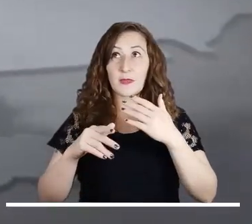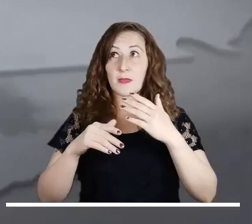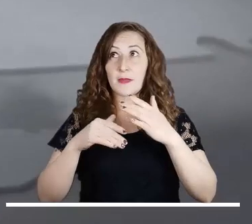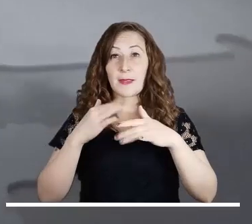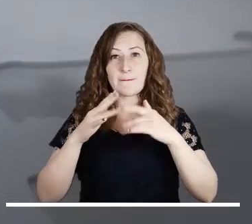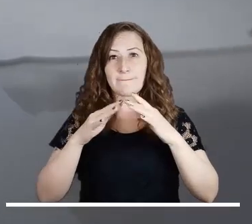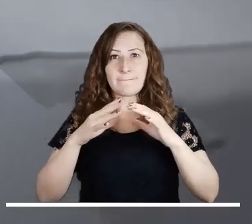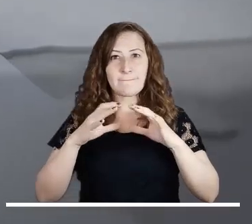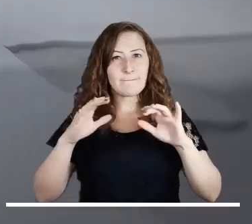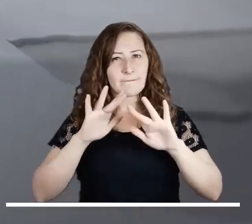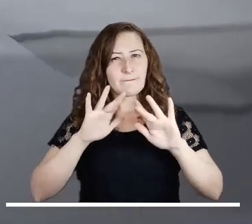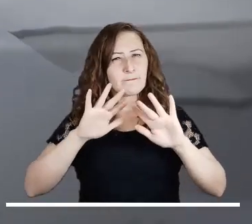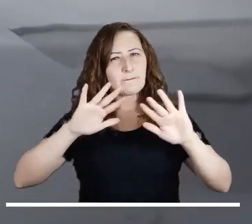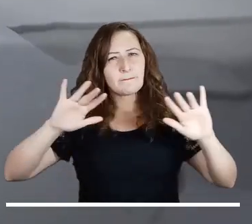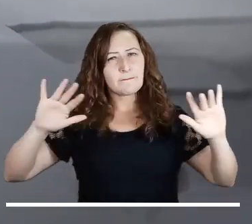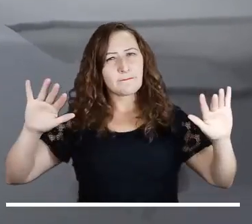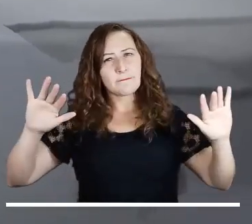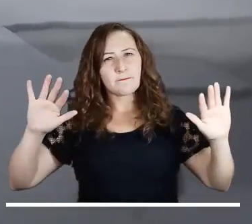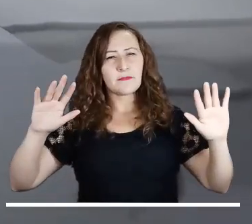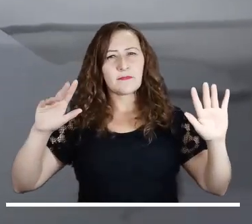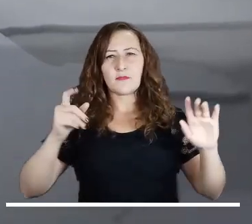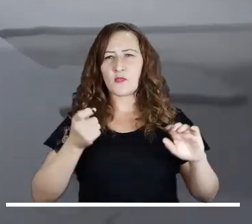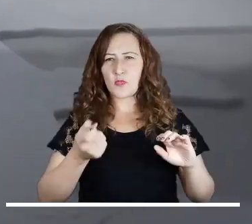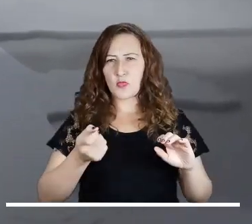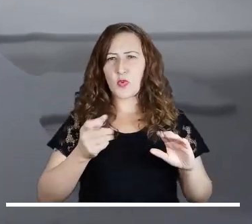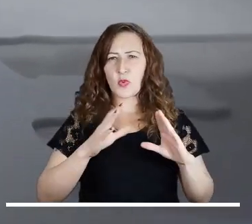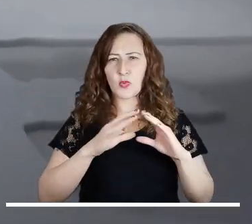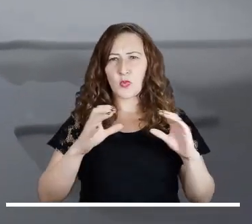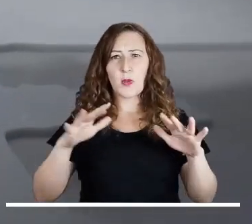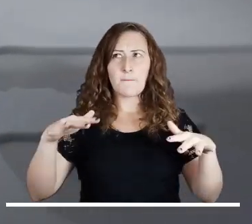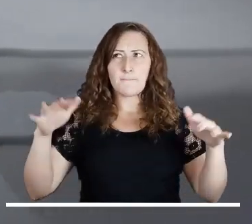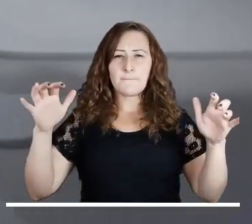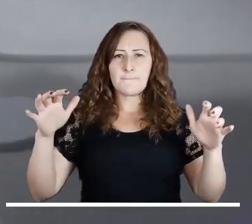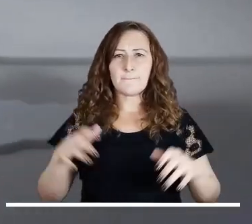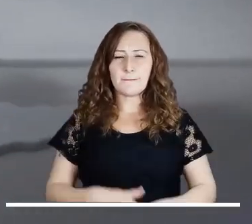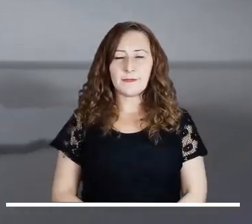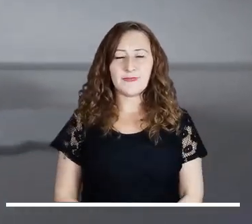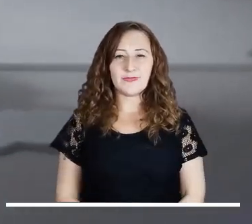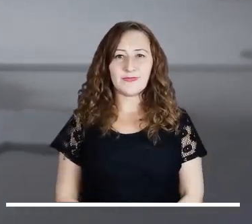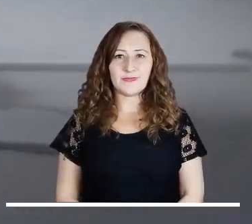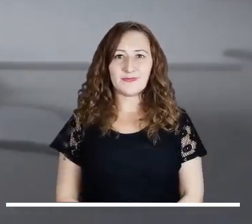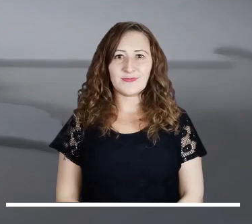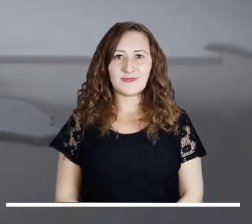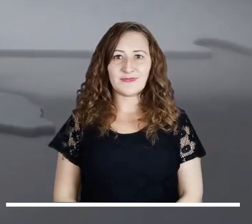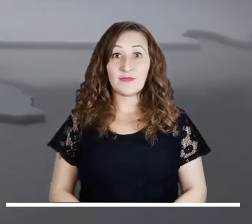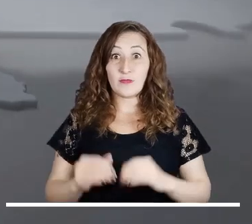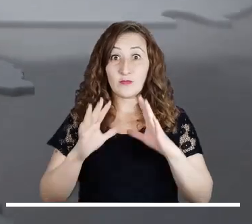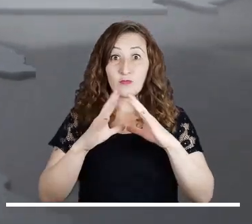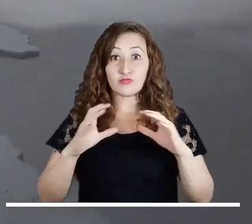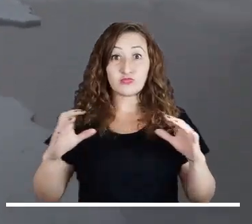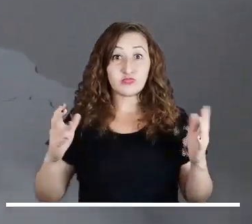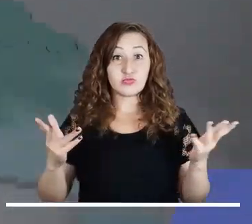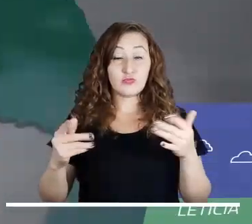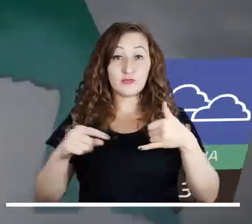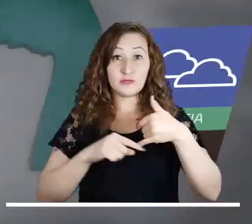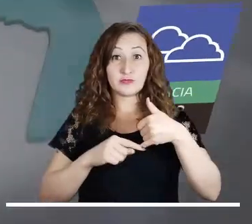Ahora vamos a la Orinoquía, donde según los pronósticos se mantienen las condiciones secas y los cielos con nubosidad baja.